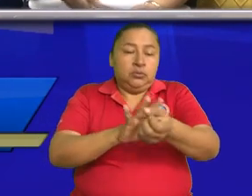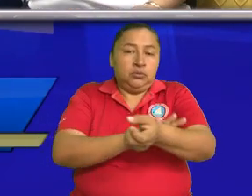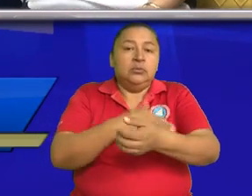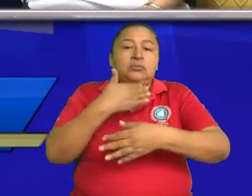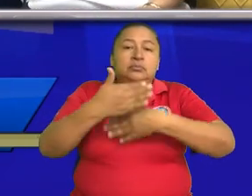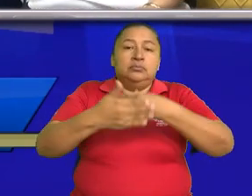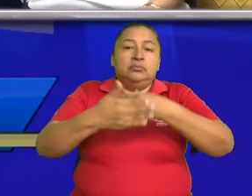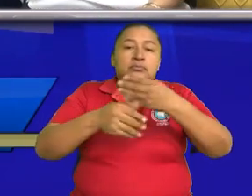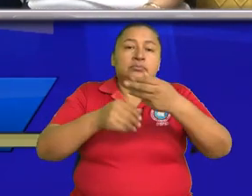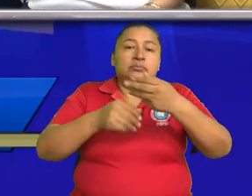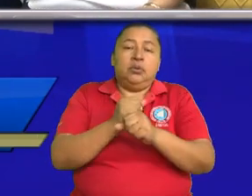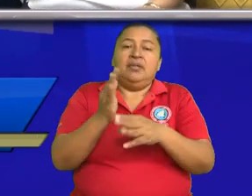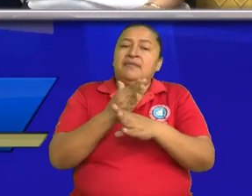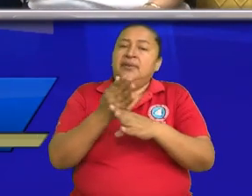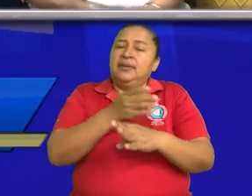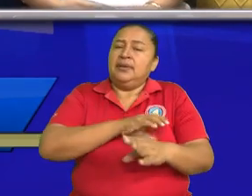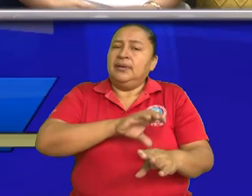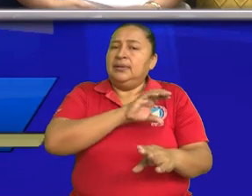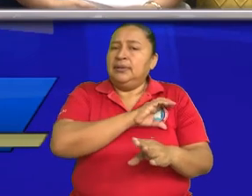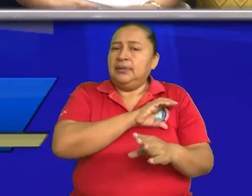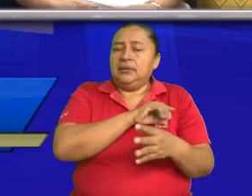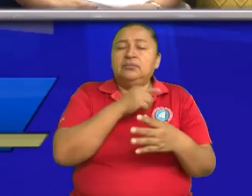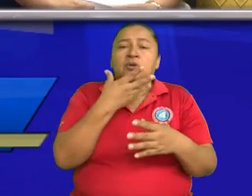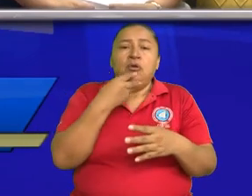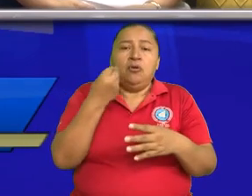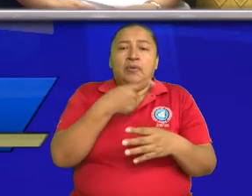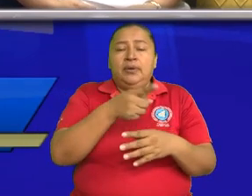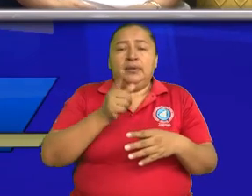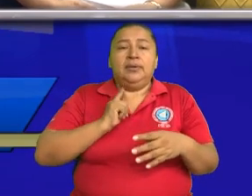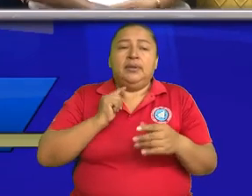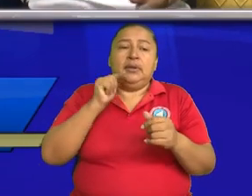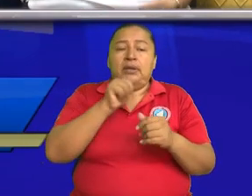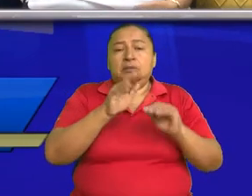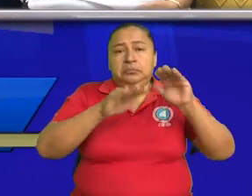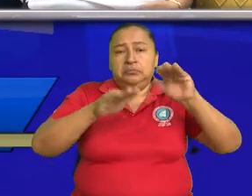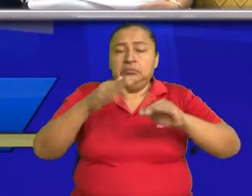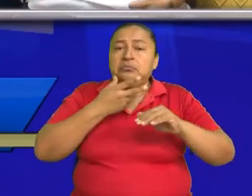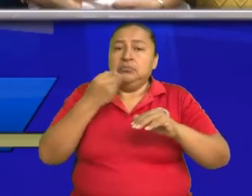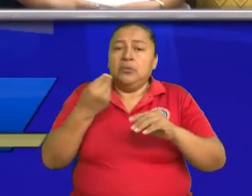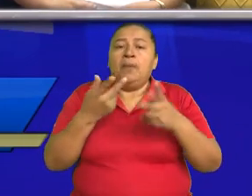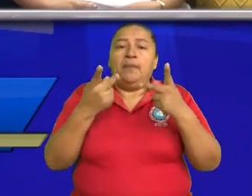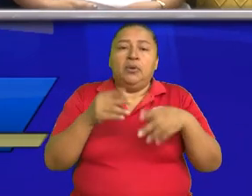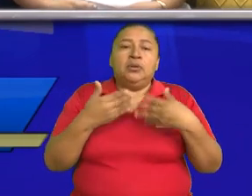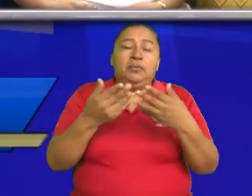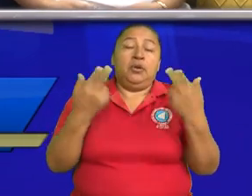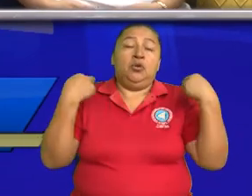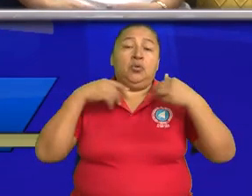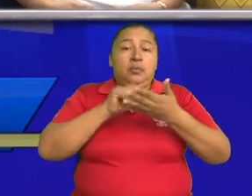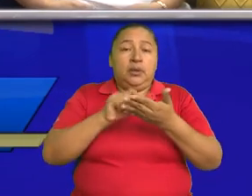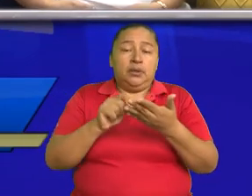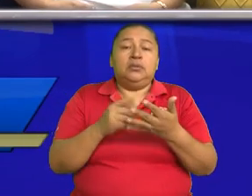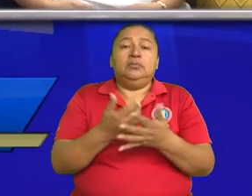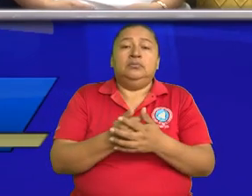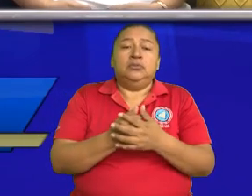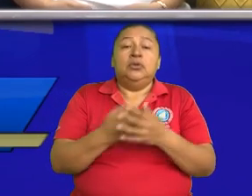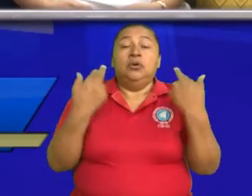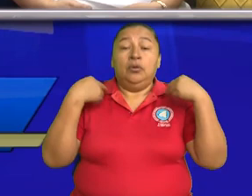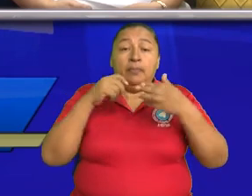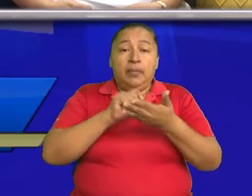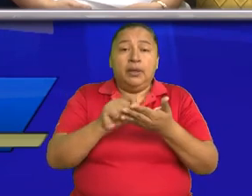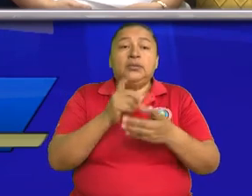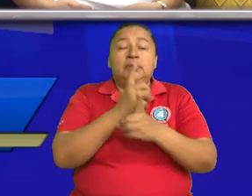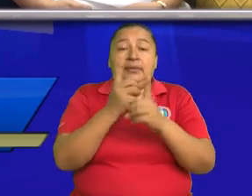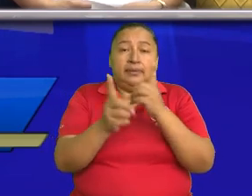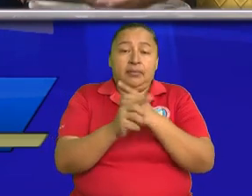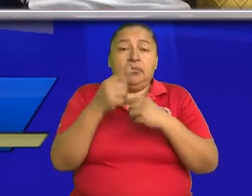trabajamos alrededor de varias características que los jóvenes tienen a esas edades, pero también se trabaja con los maestros. Los maestros tenemos que